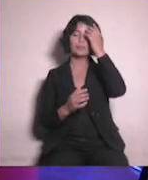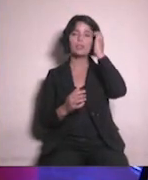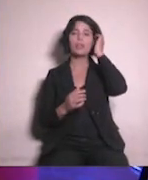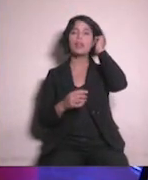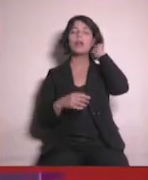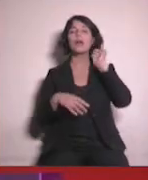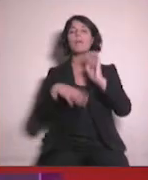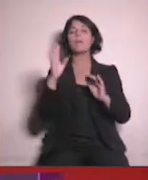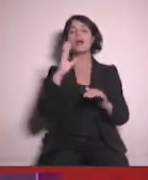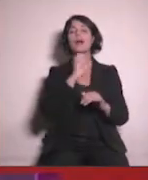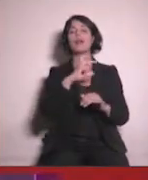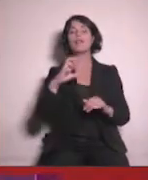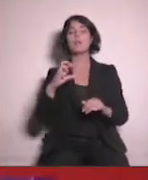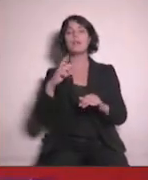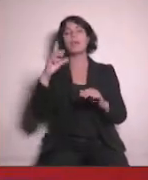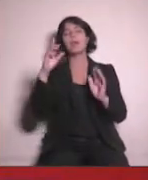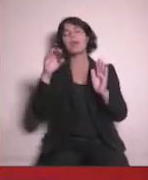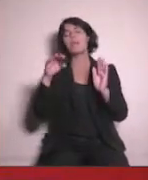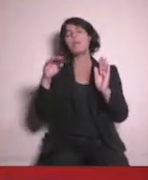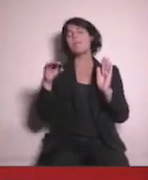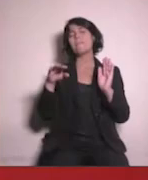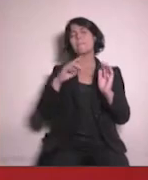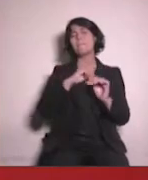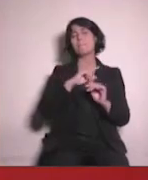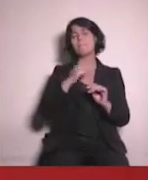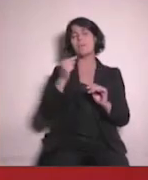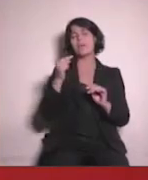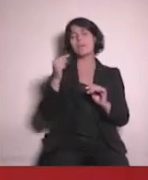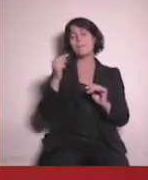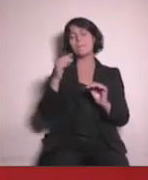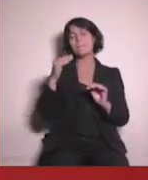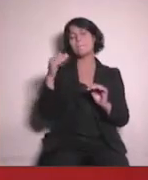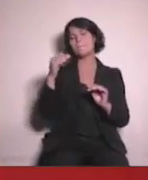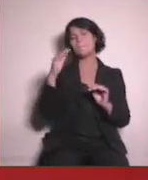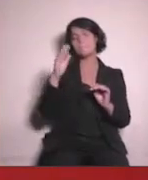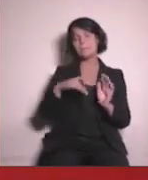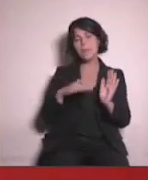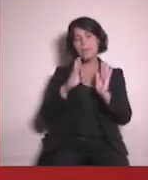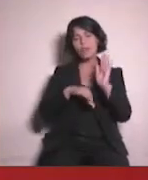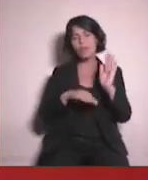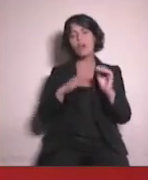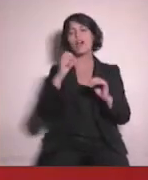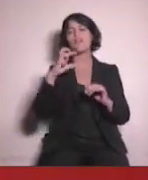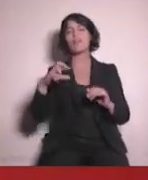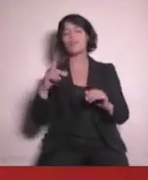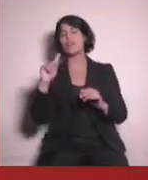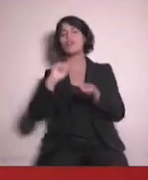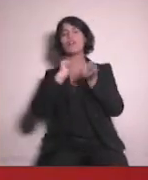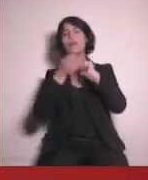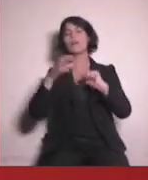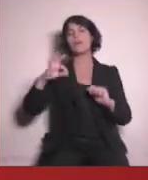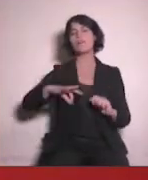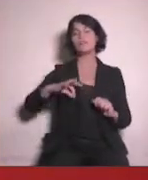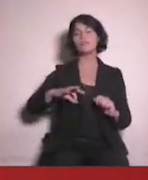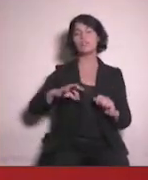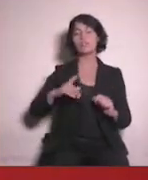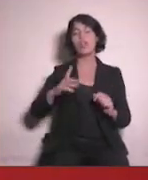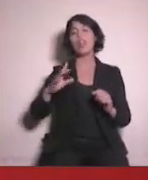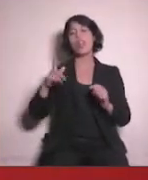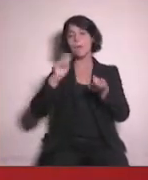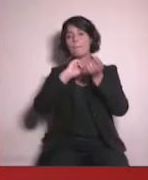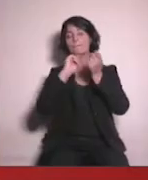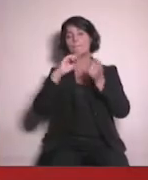Más AFP, menos AFP, no AFP, no cambian las pensiones. Las pensiones cambian por más